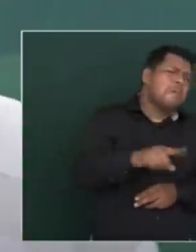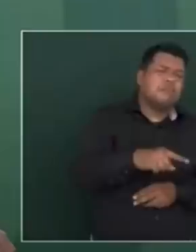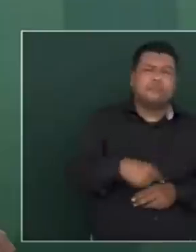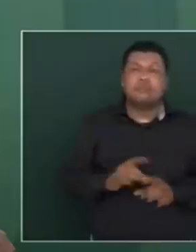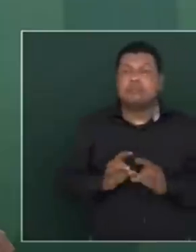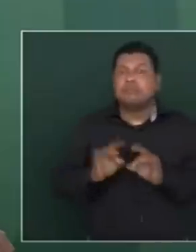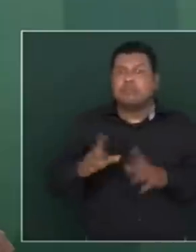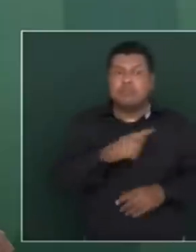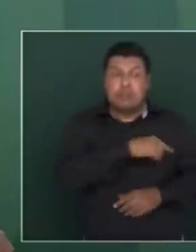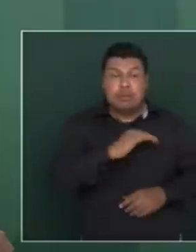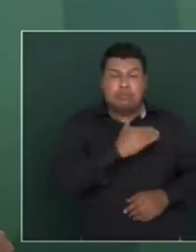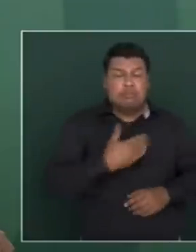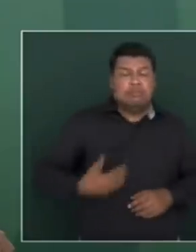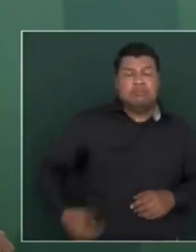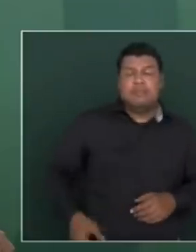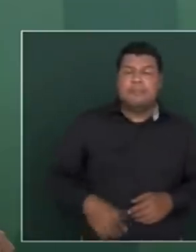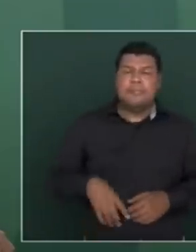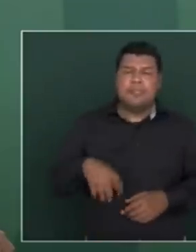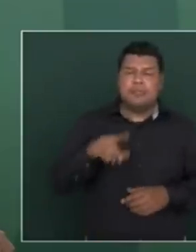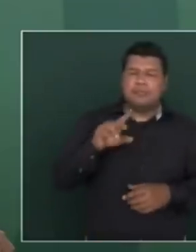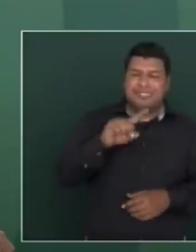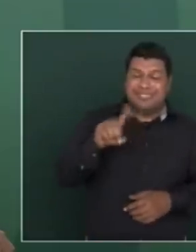de un plumazo,